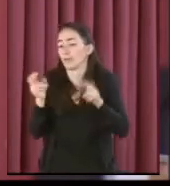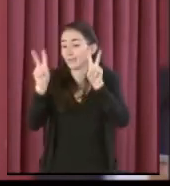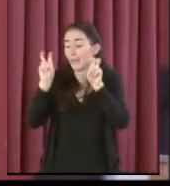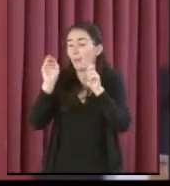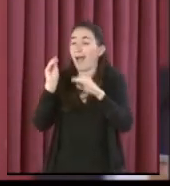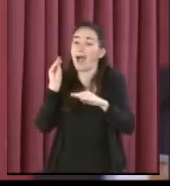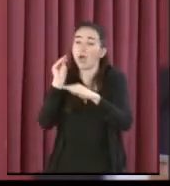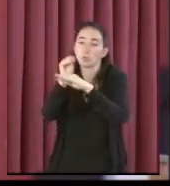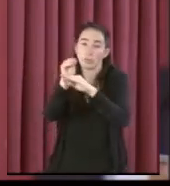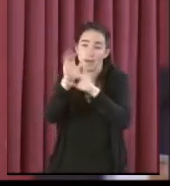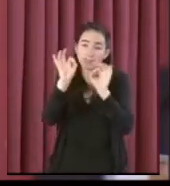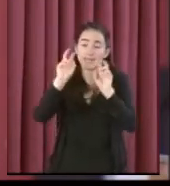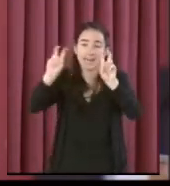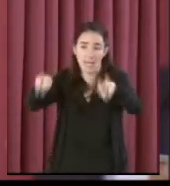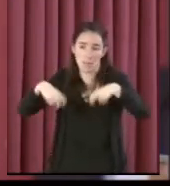la rehabilitación.